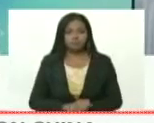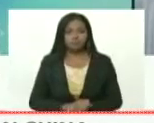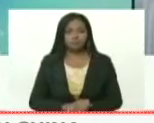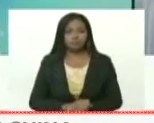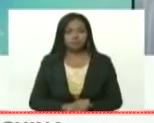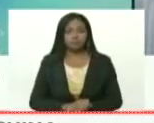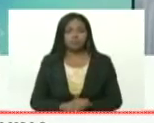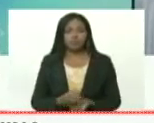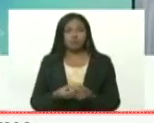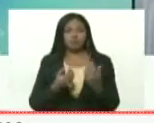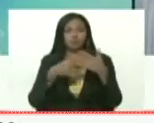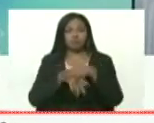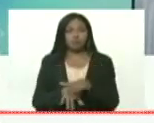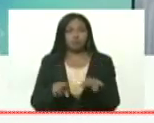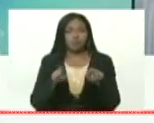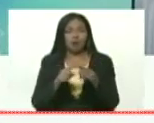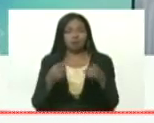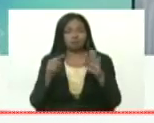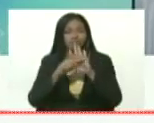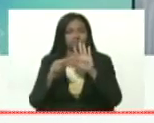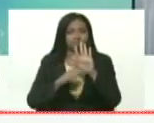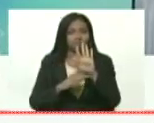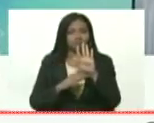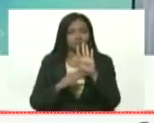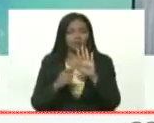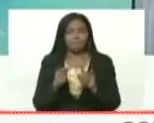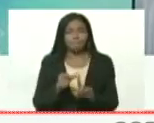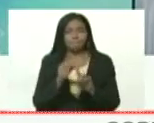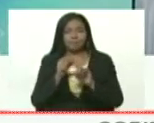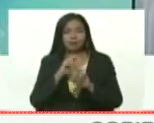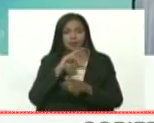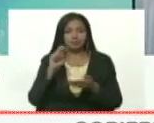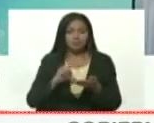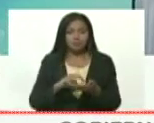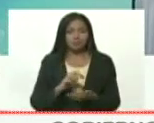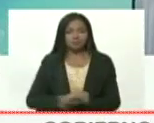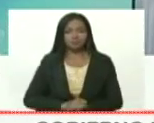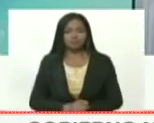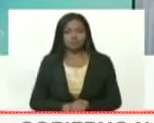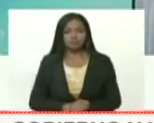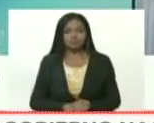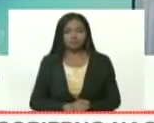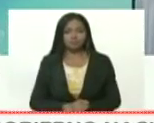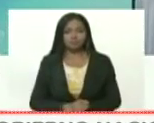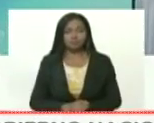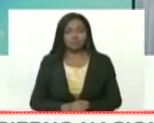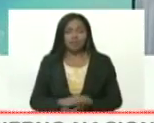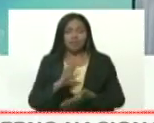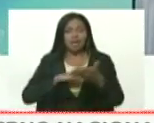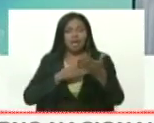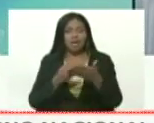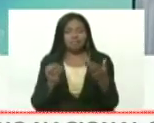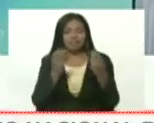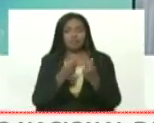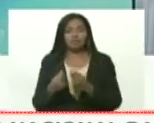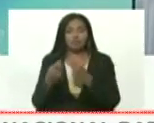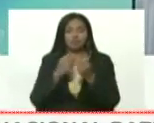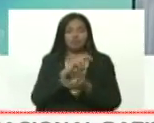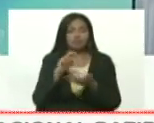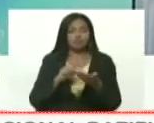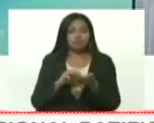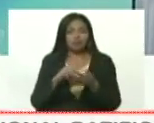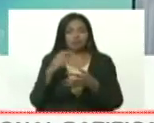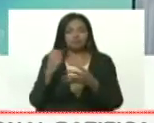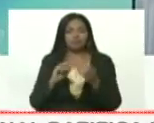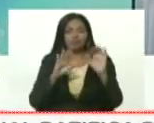y articulando con la agenda de prioridades nacionales, la agenda económica bolivariana en los 16